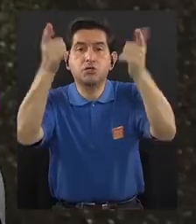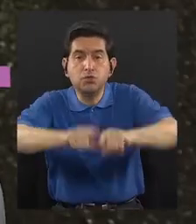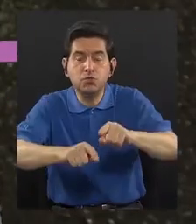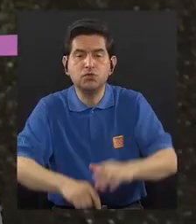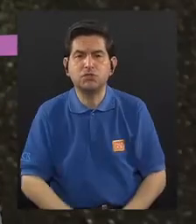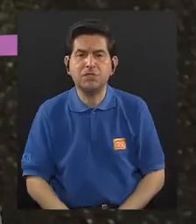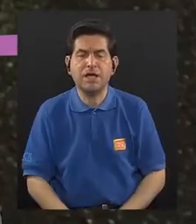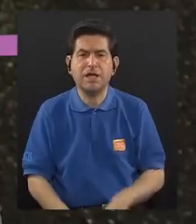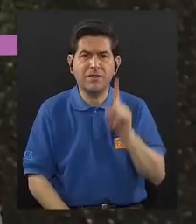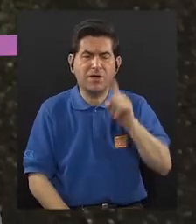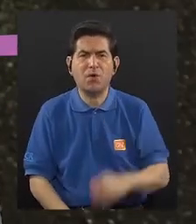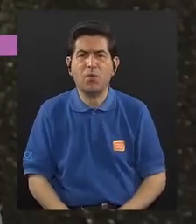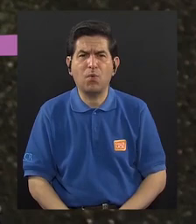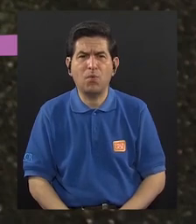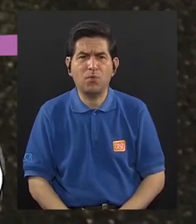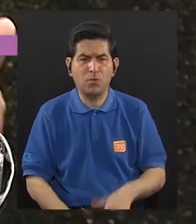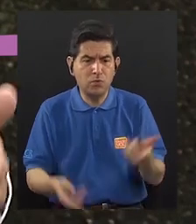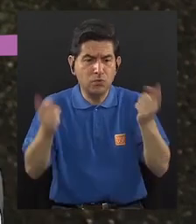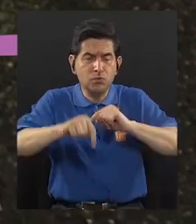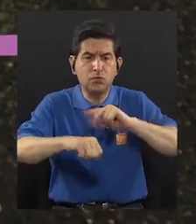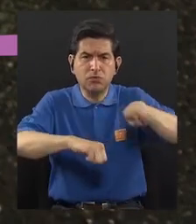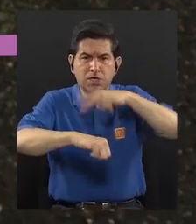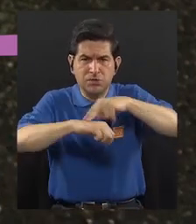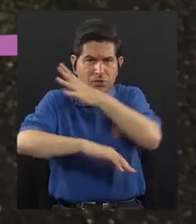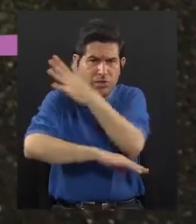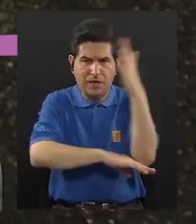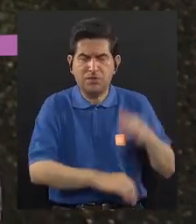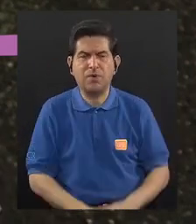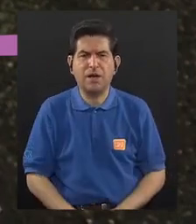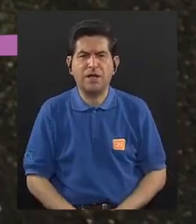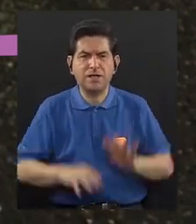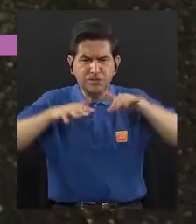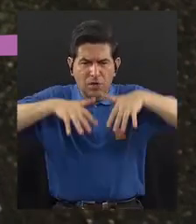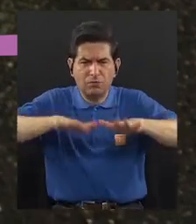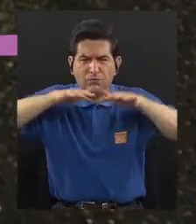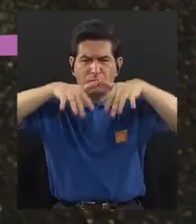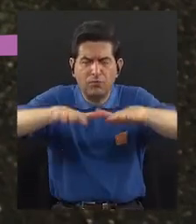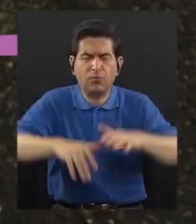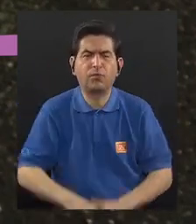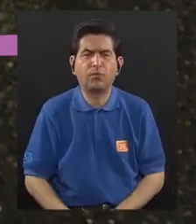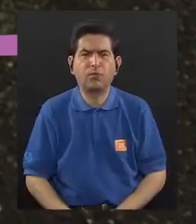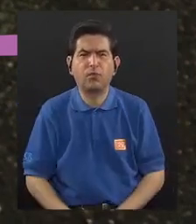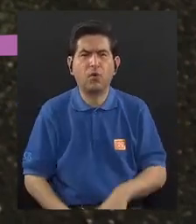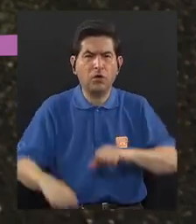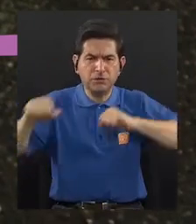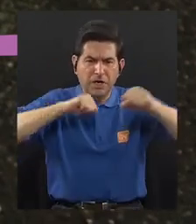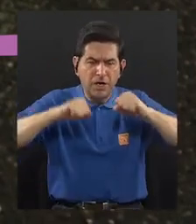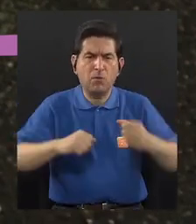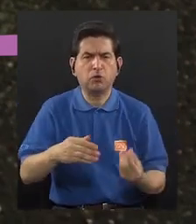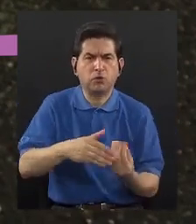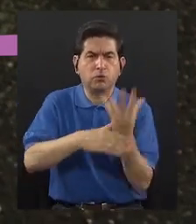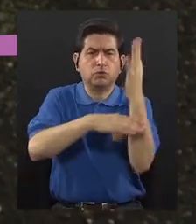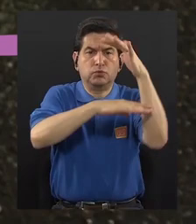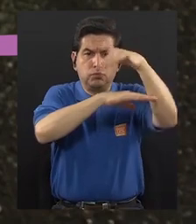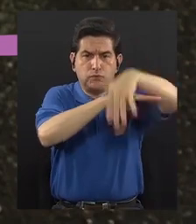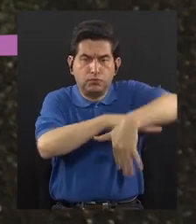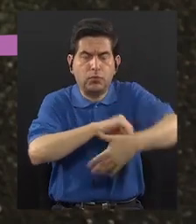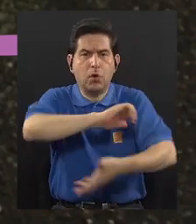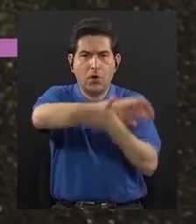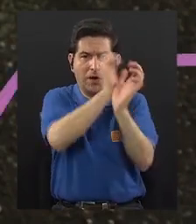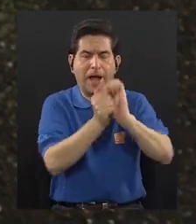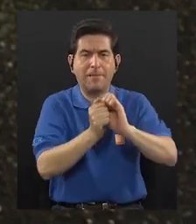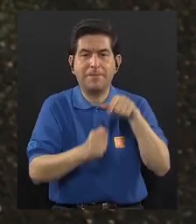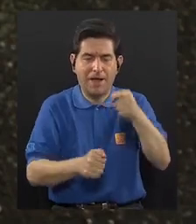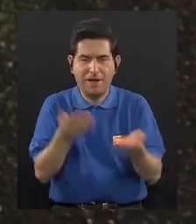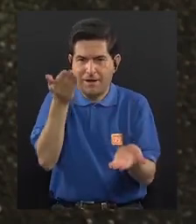ocurre alguna catástrofe natural por ejemplo inundaciones erupciones terremotos pues se altera completamente el equilibrio que